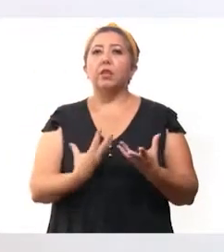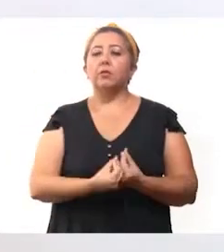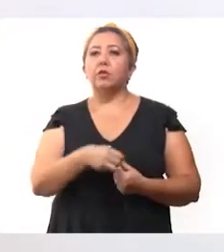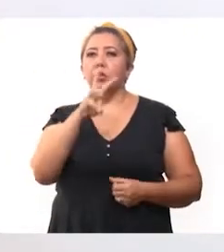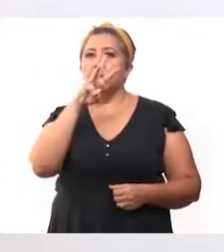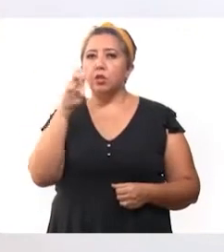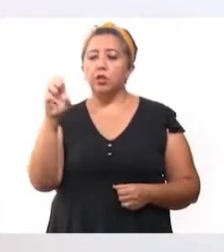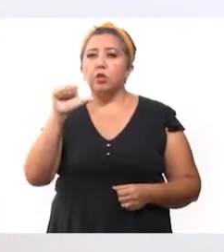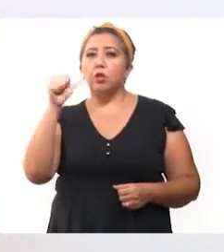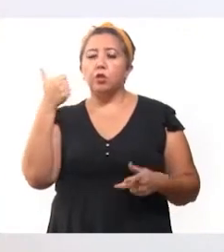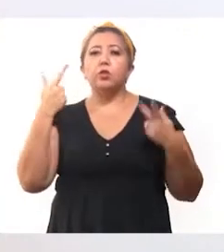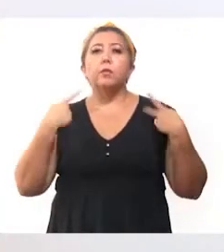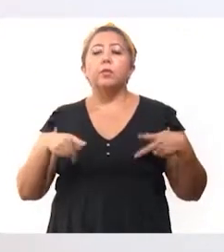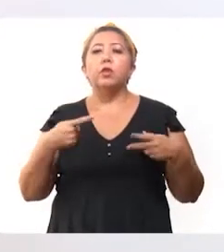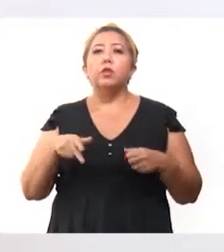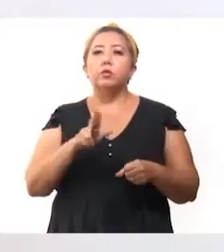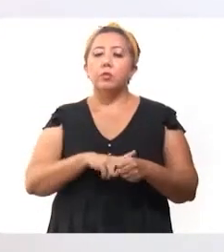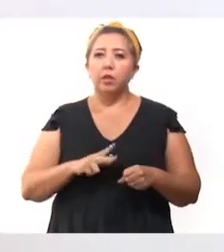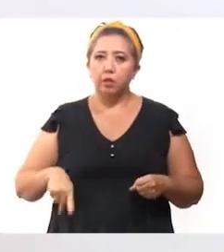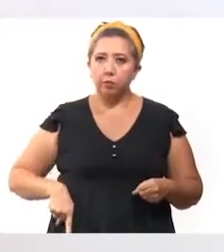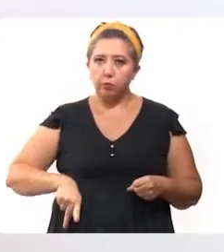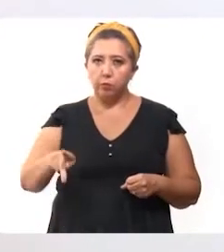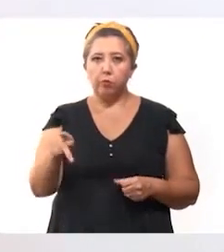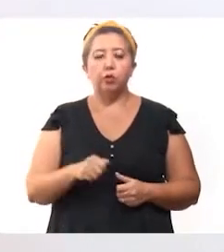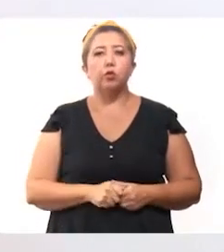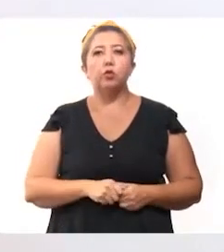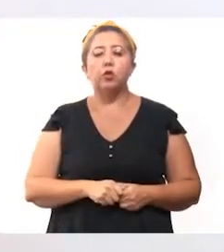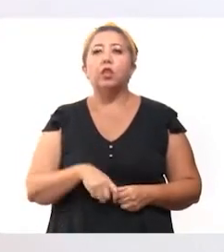tenemos 311 pacientes en hospitales públicos.